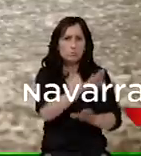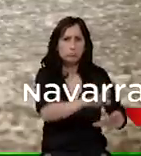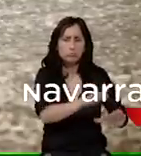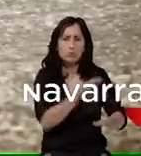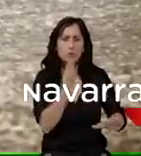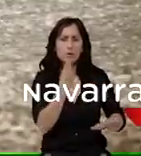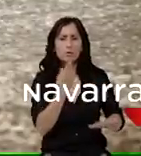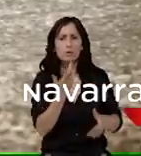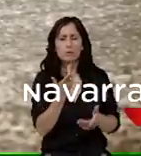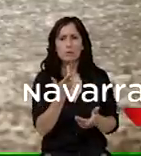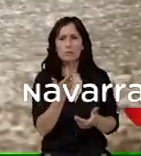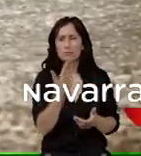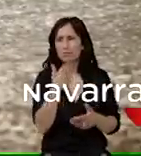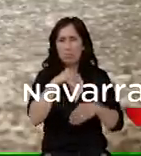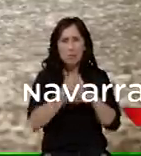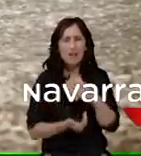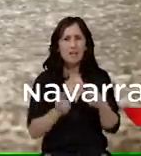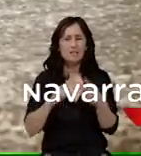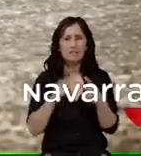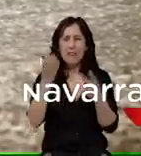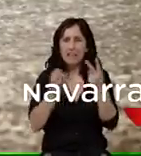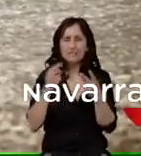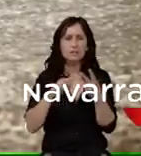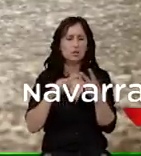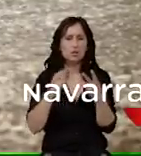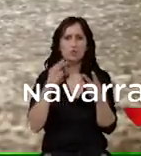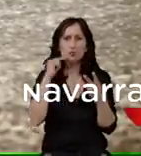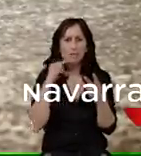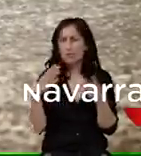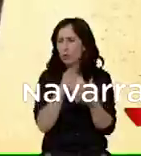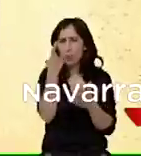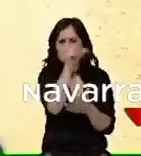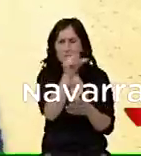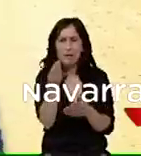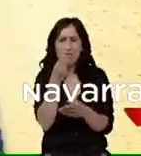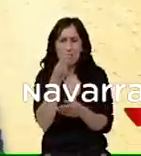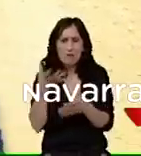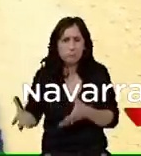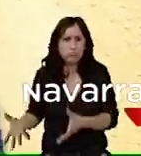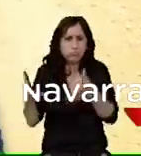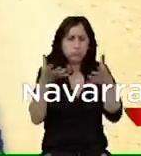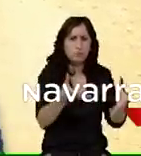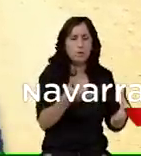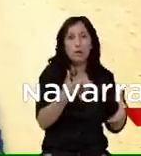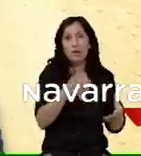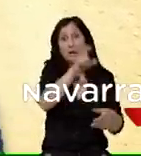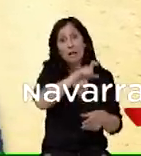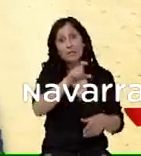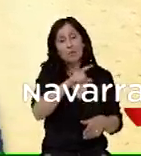Metíamos pan, leche, todo el chocolate para la semana. Una semana o algunos echaban dos.